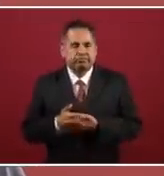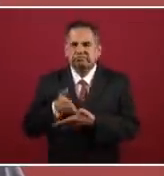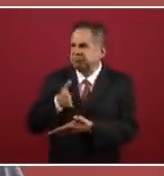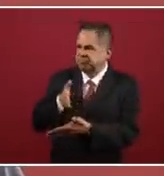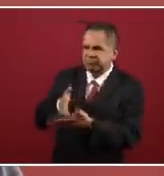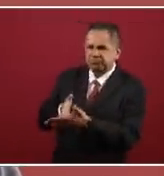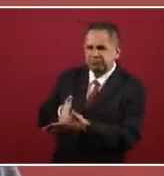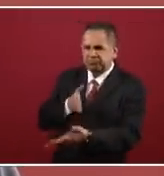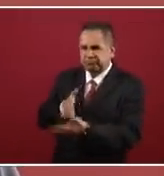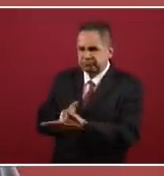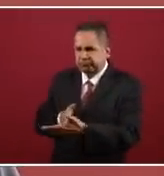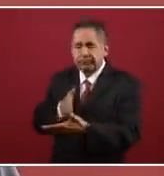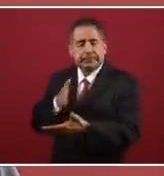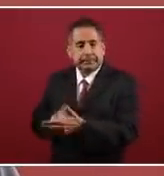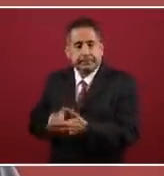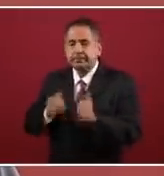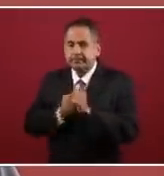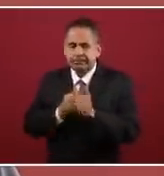saboteando legalmente,